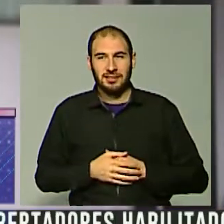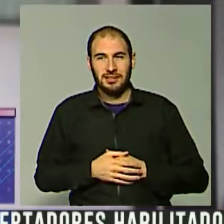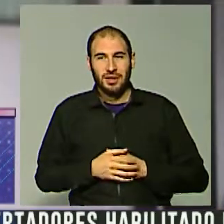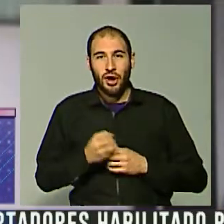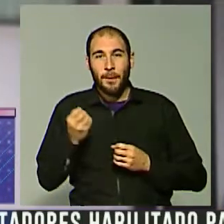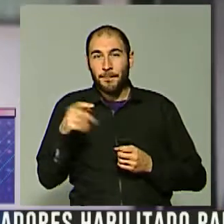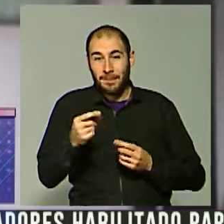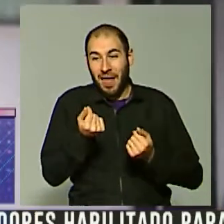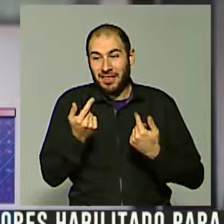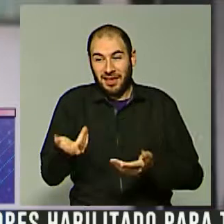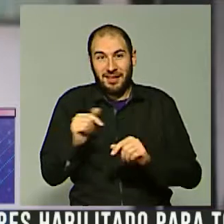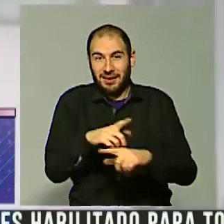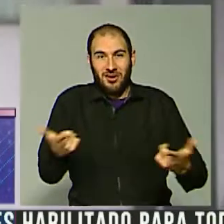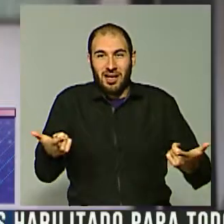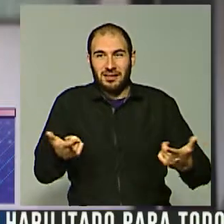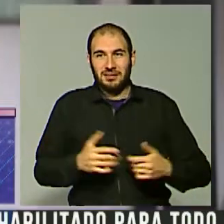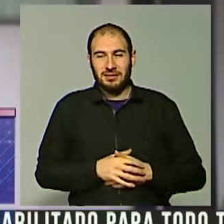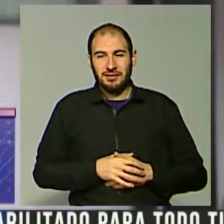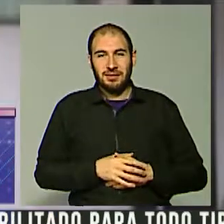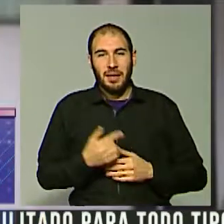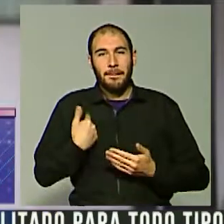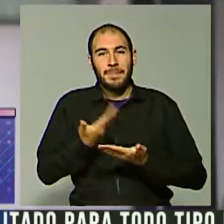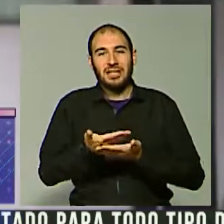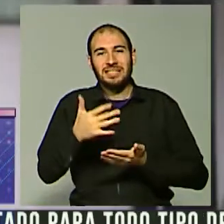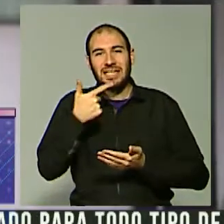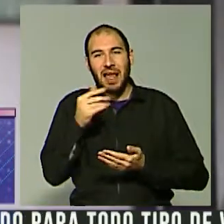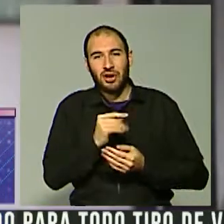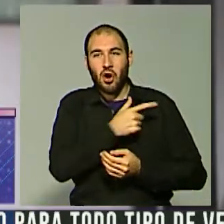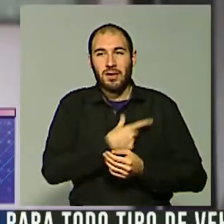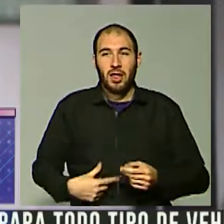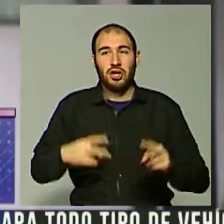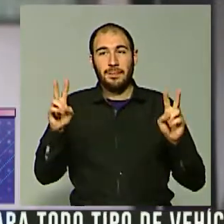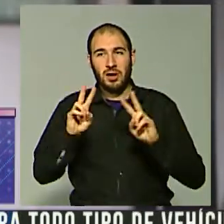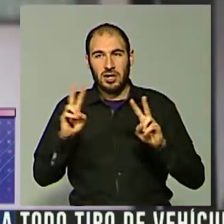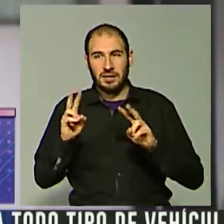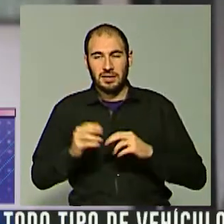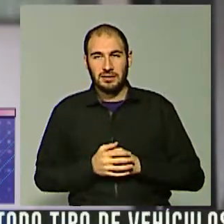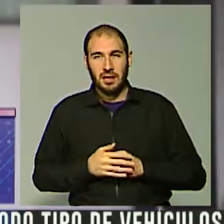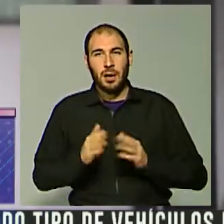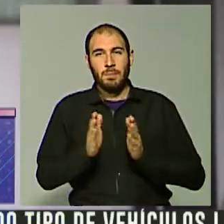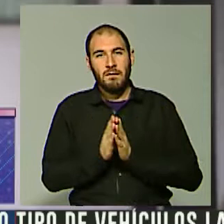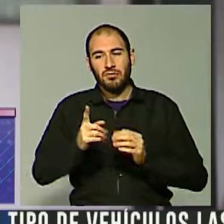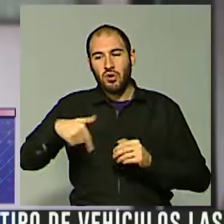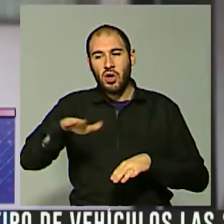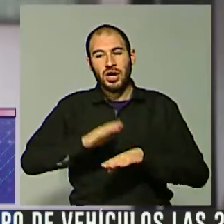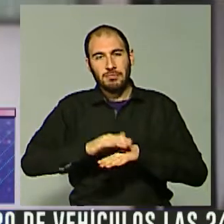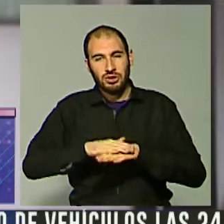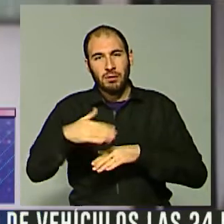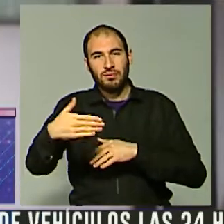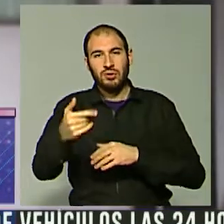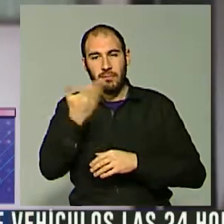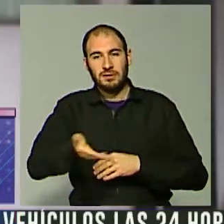no tenemos ese dinero. Por eso le pido a los senadores y gobernadores peronistas que sean responsables con el futuro